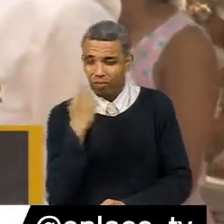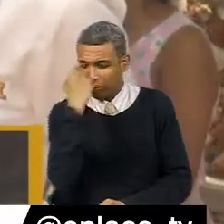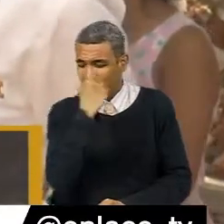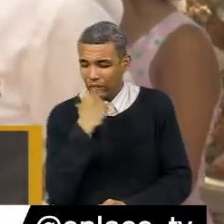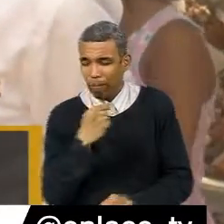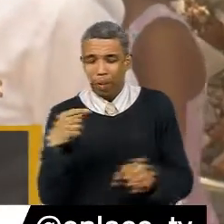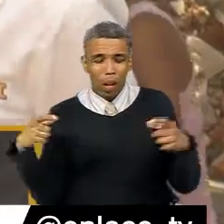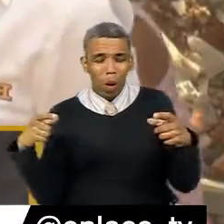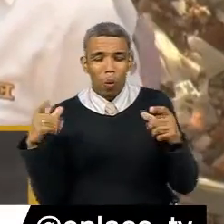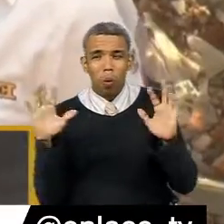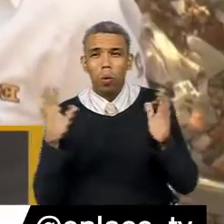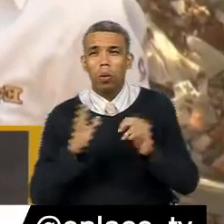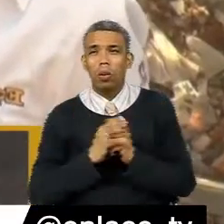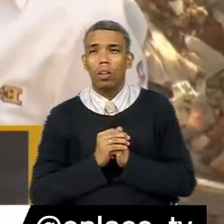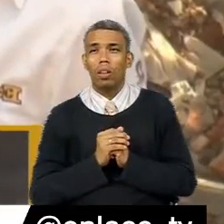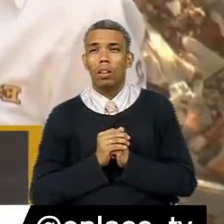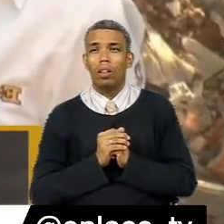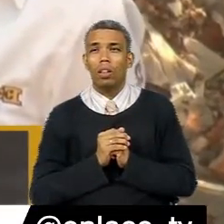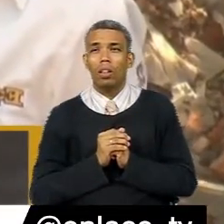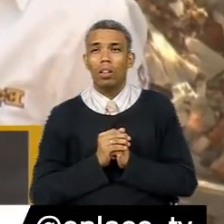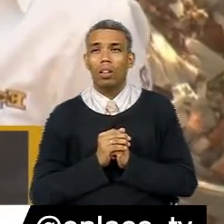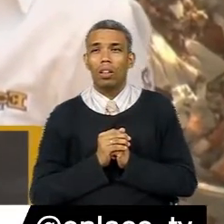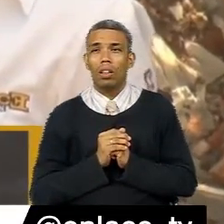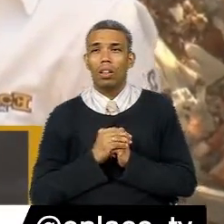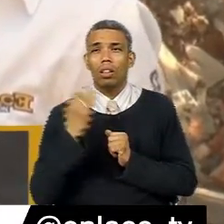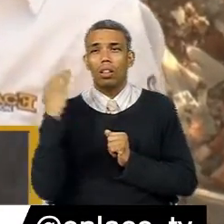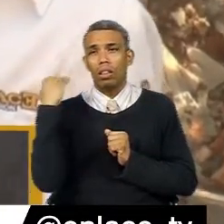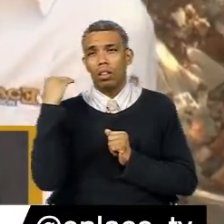Ella cumplió años ahorita el martes, el 20.